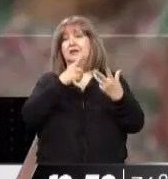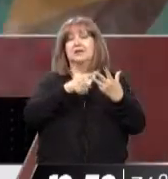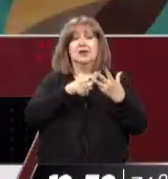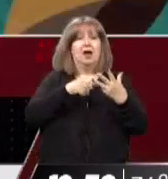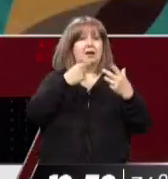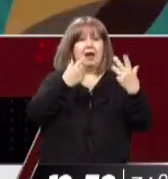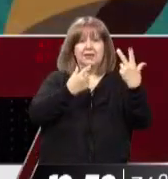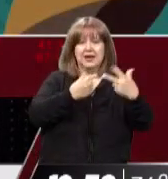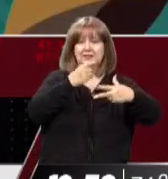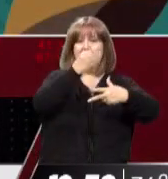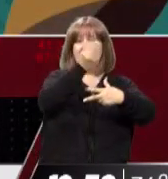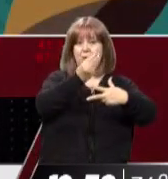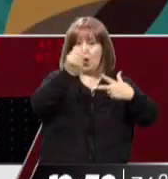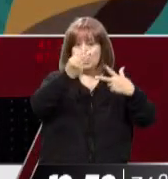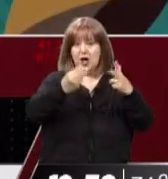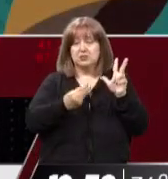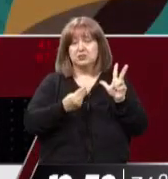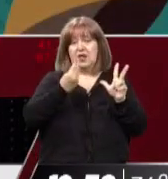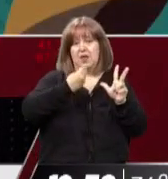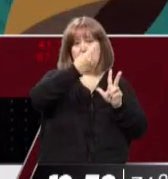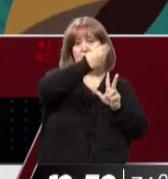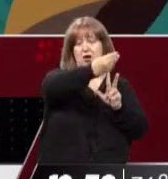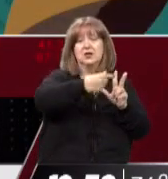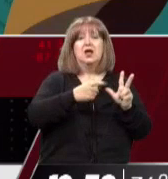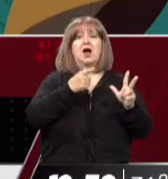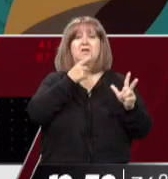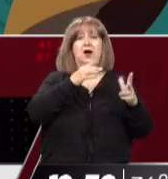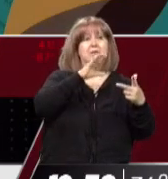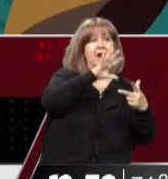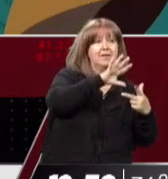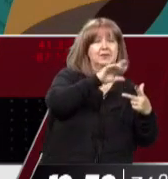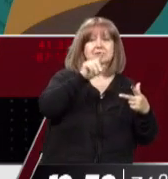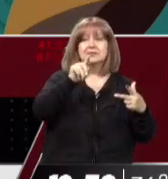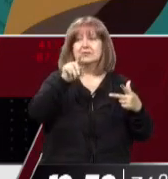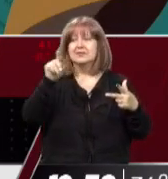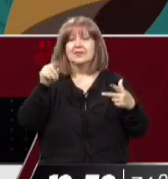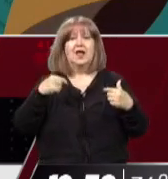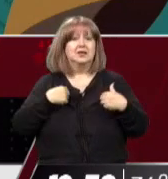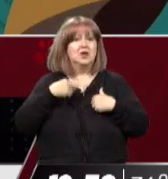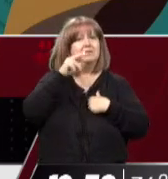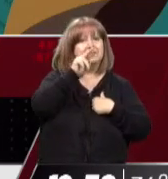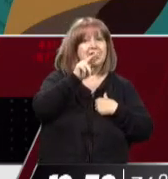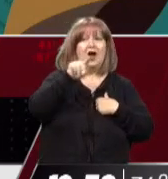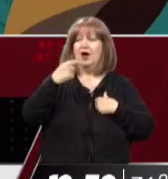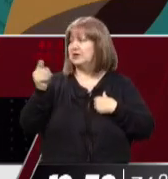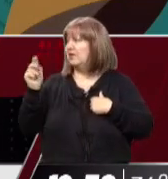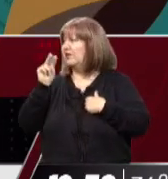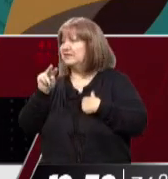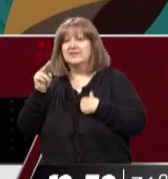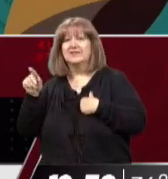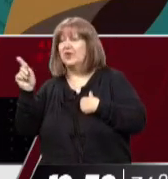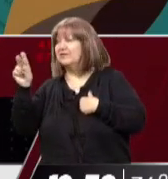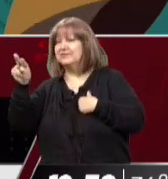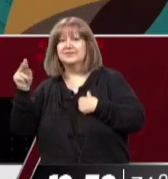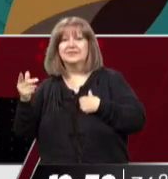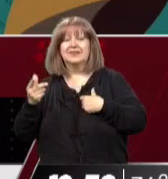Cada uno, esto es así, es como contar una película. Si la veo yo, la interpreto de una manera y si la veo... Claro, por eso te decía lo de que